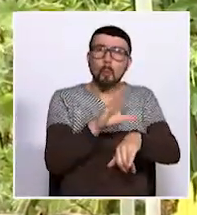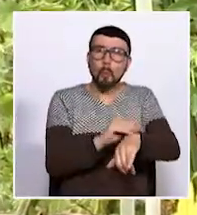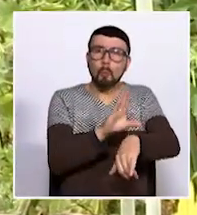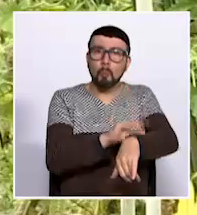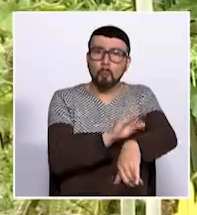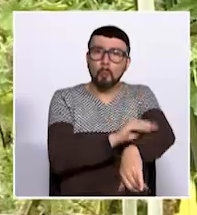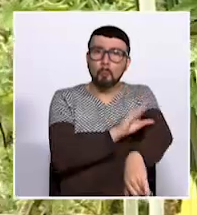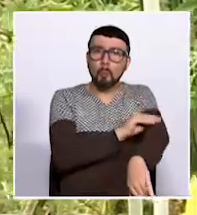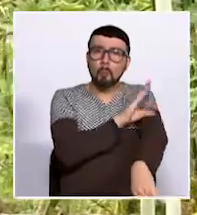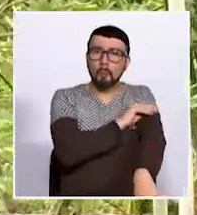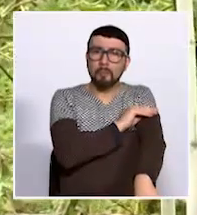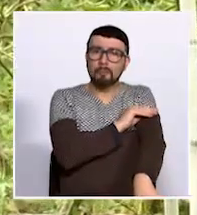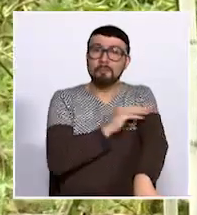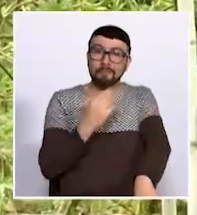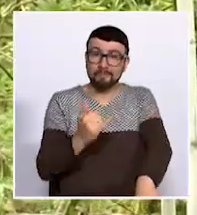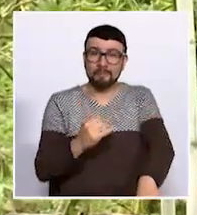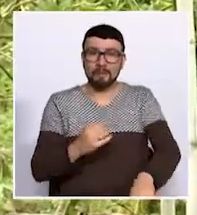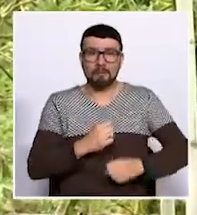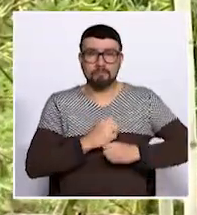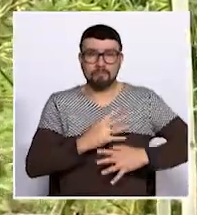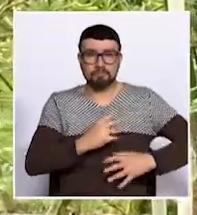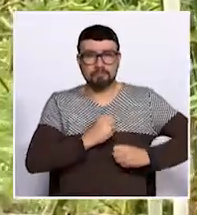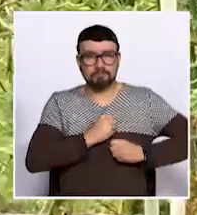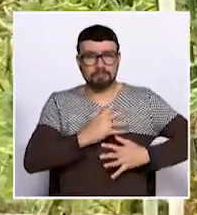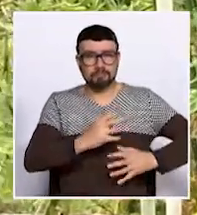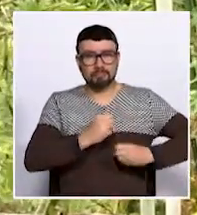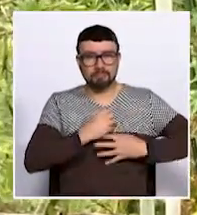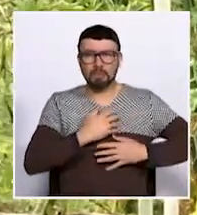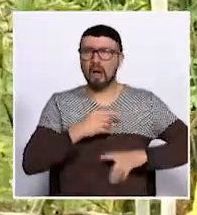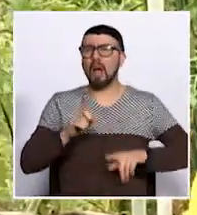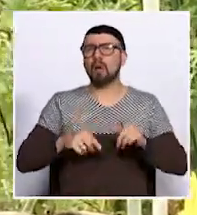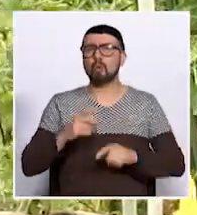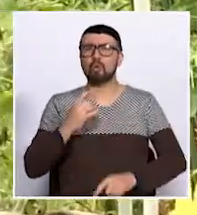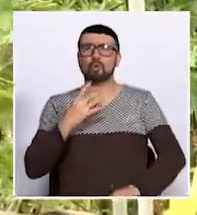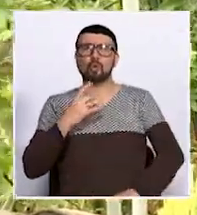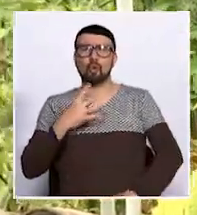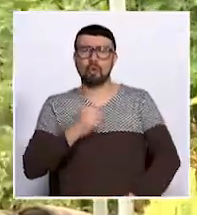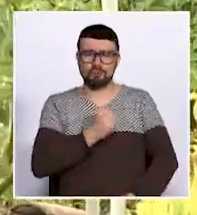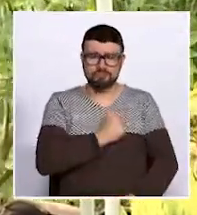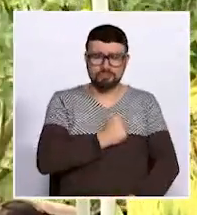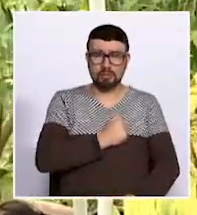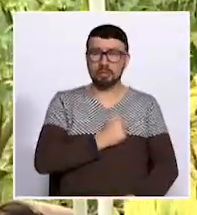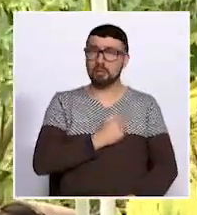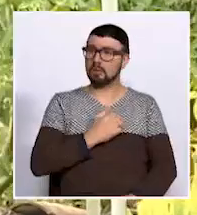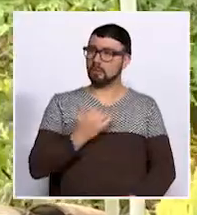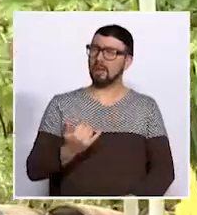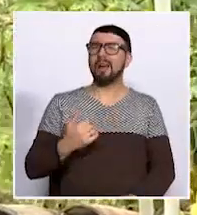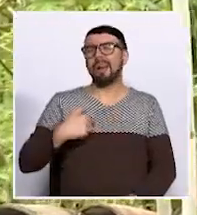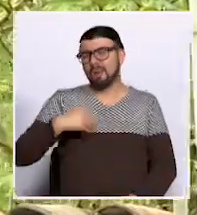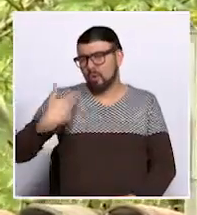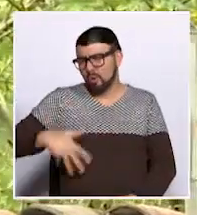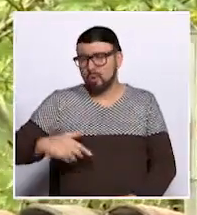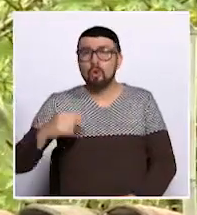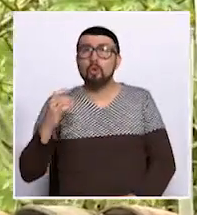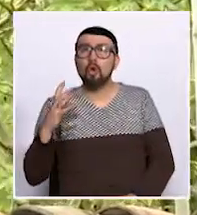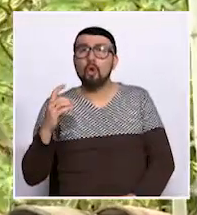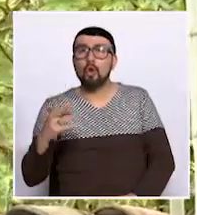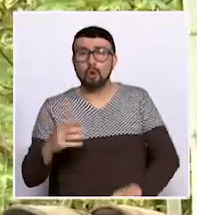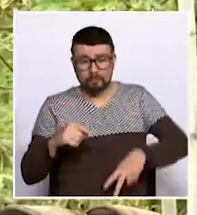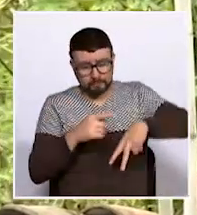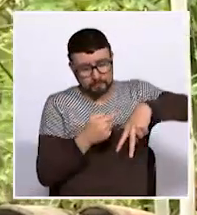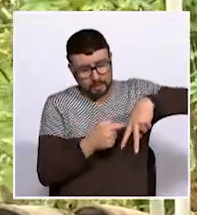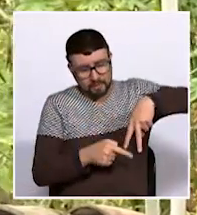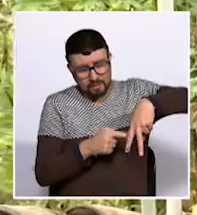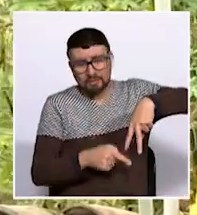que hay dolores que son de la parte vascular. Ay, dolor, es que yo tengo dolor en las pantorrillas y me dan